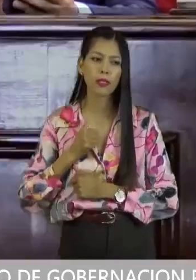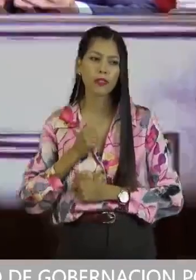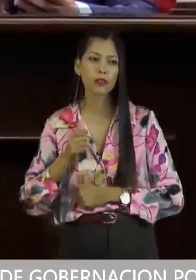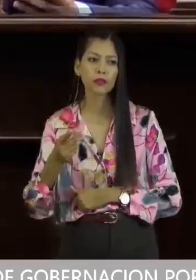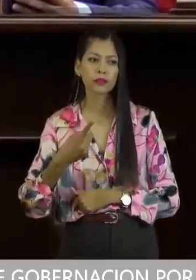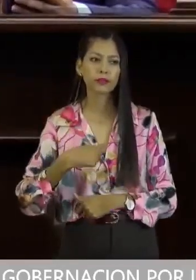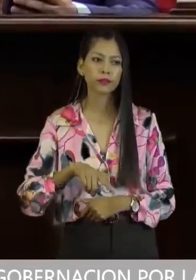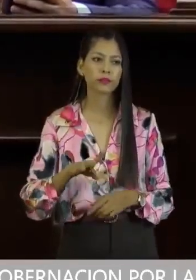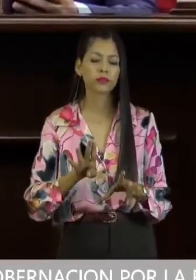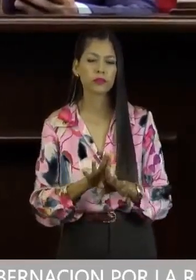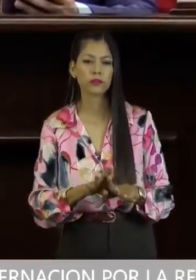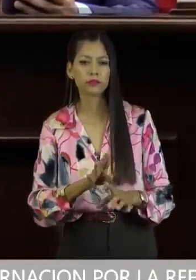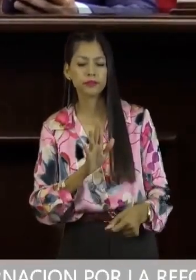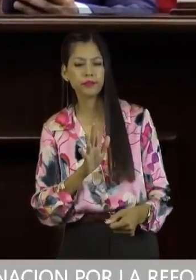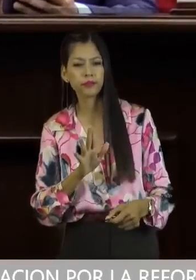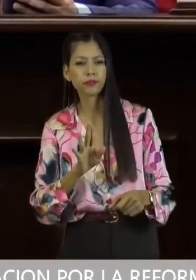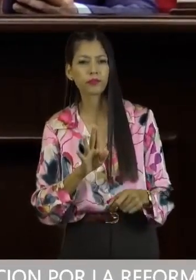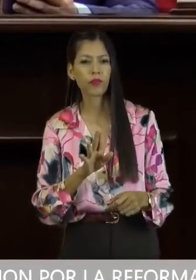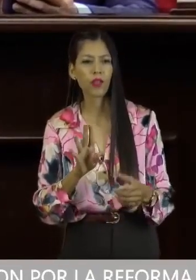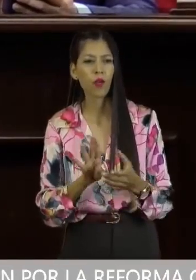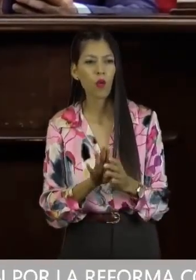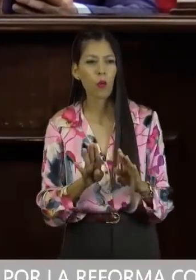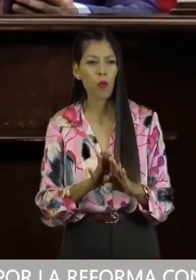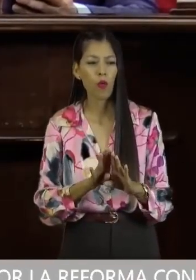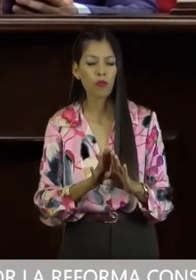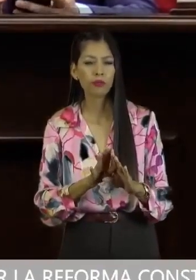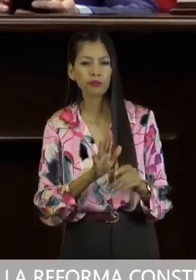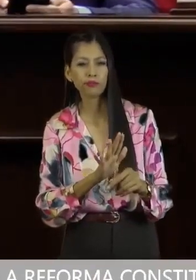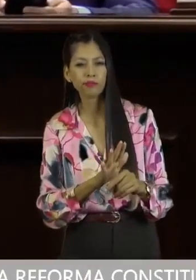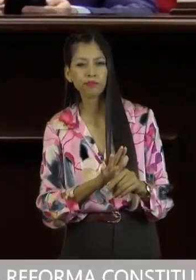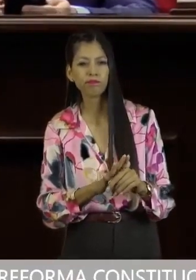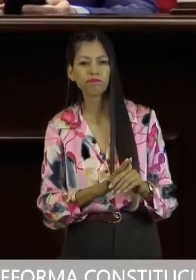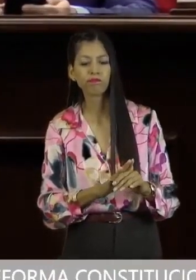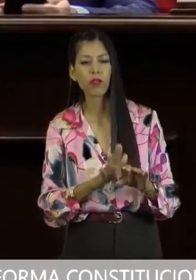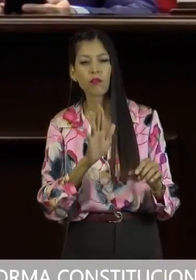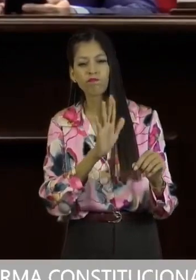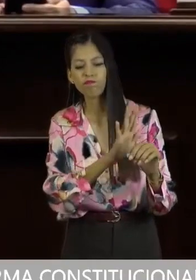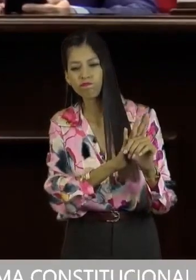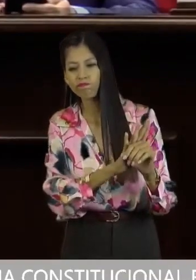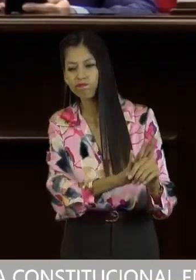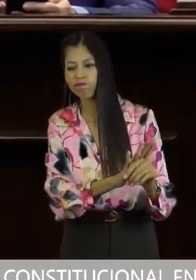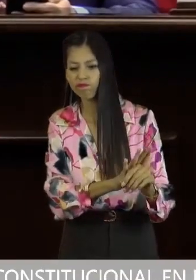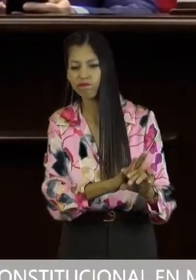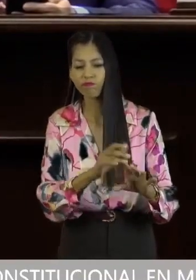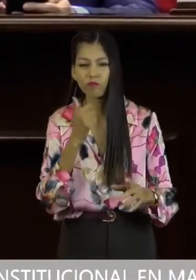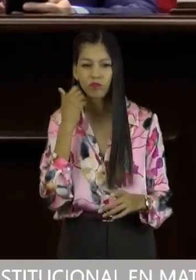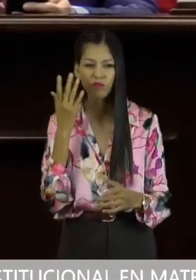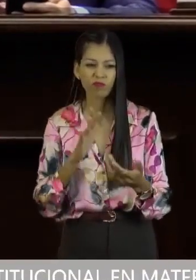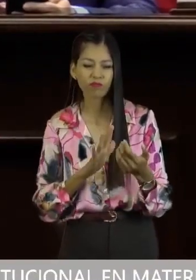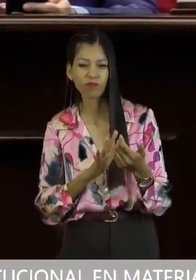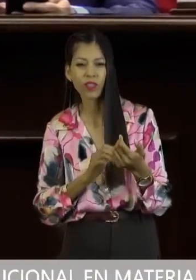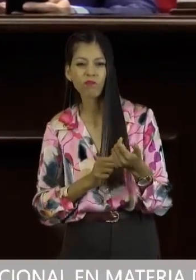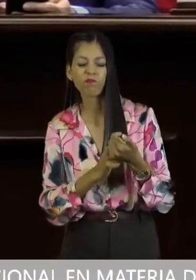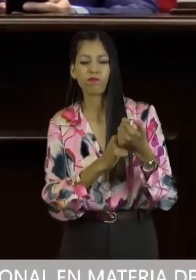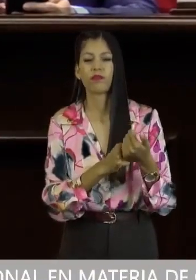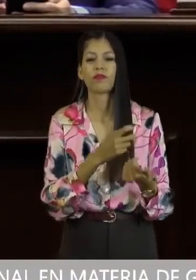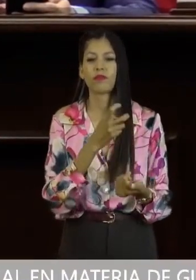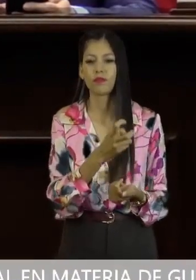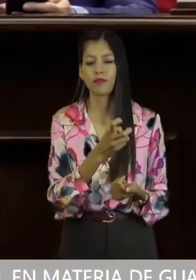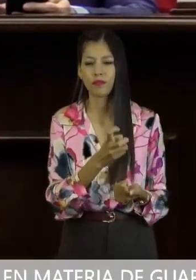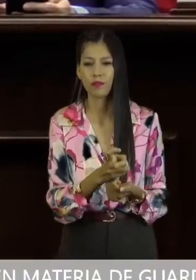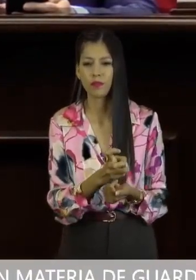de represores y que nuestra generación, pues no olvida la oscura noche